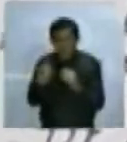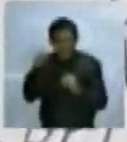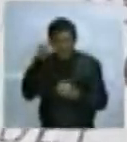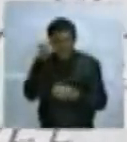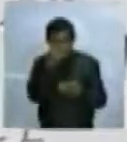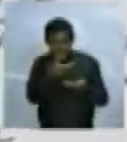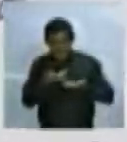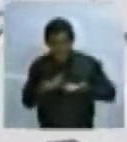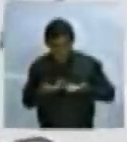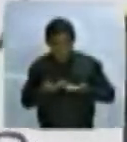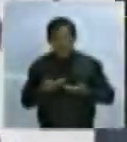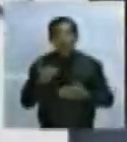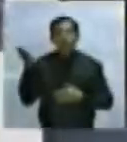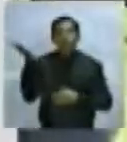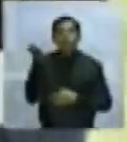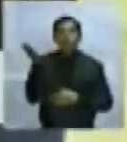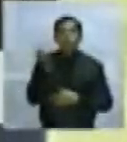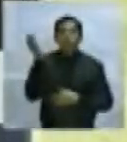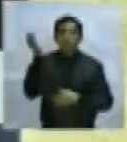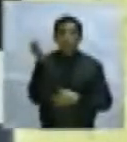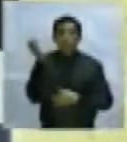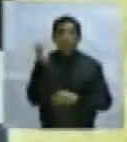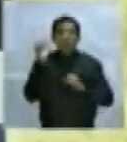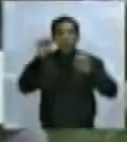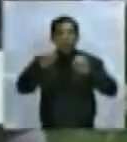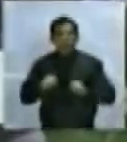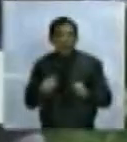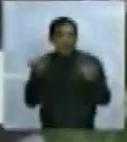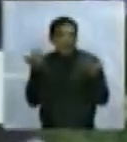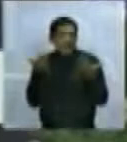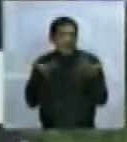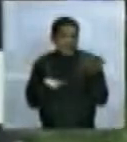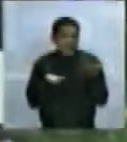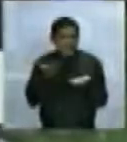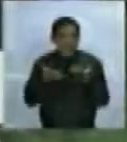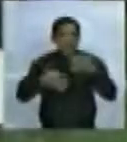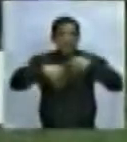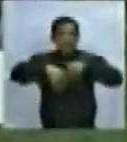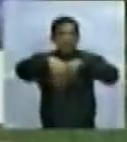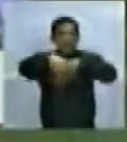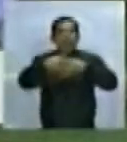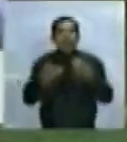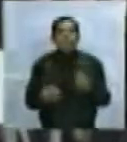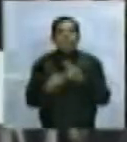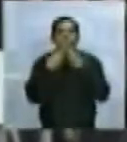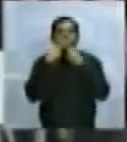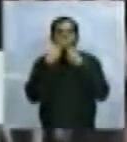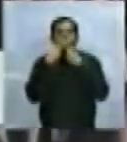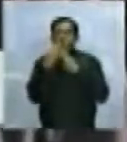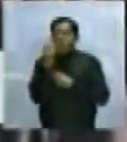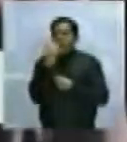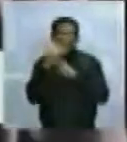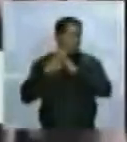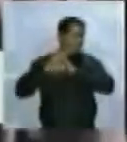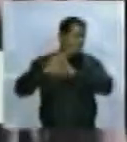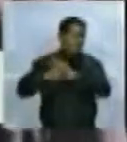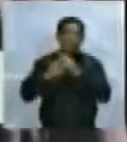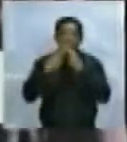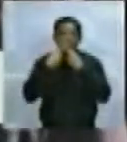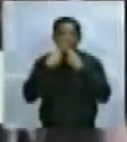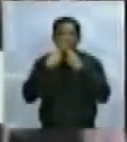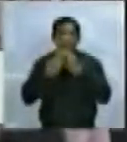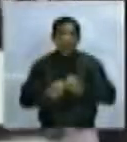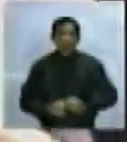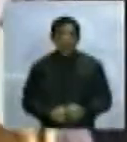los maestros jubilados no descartan llegar a ejecutar una huelga de hambre. Los maestros han